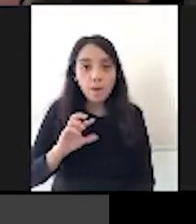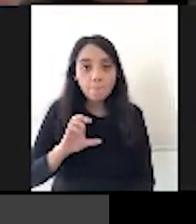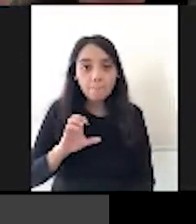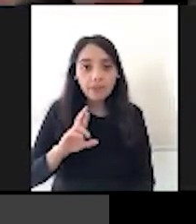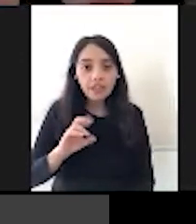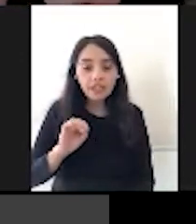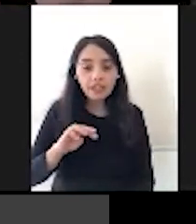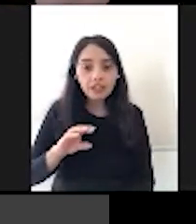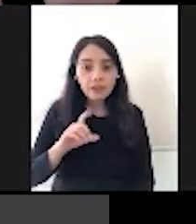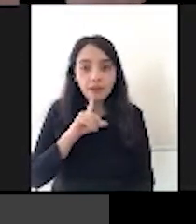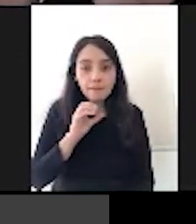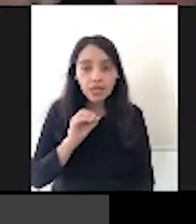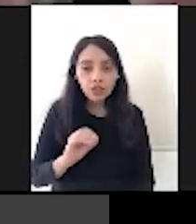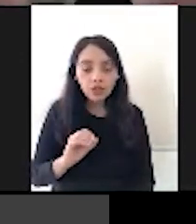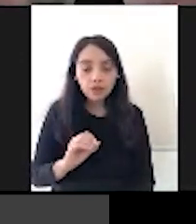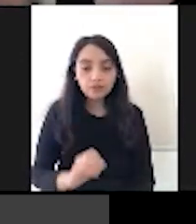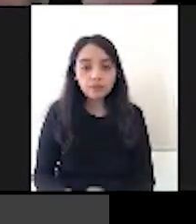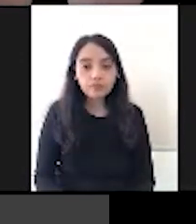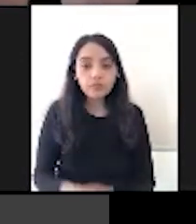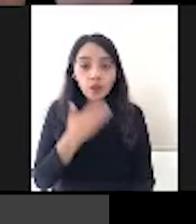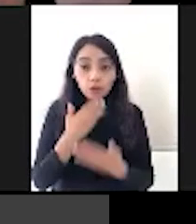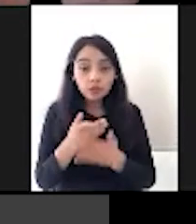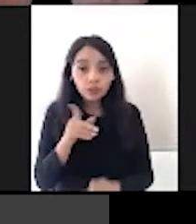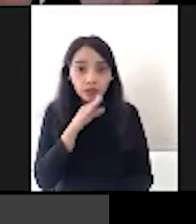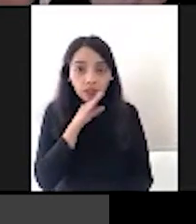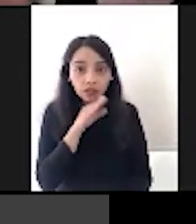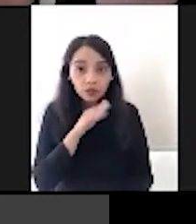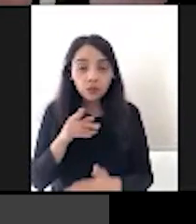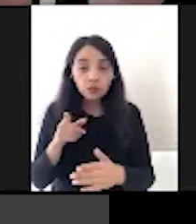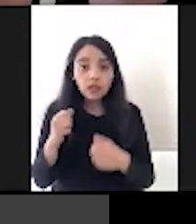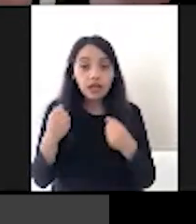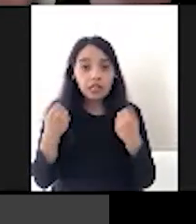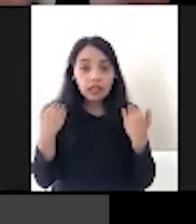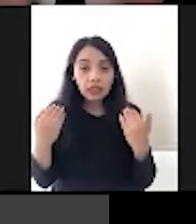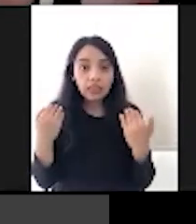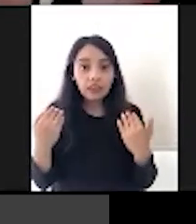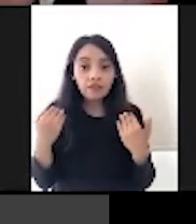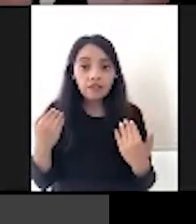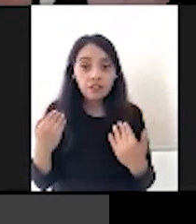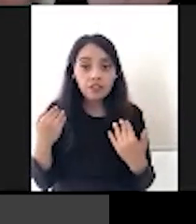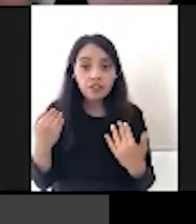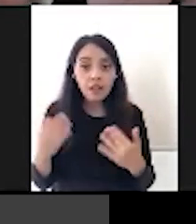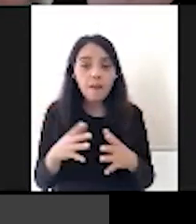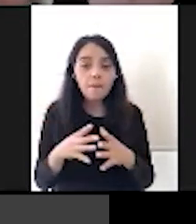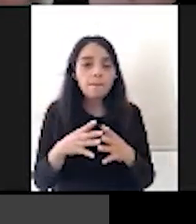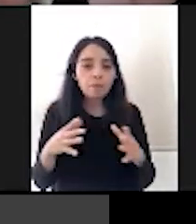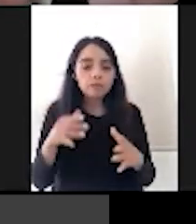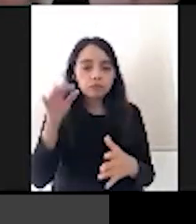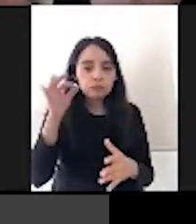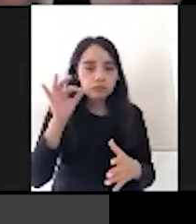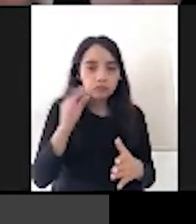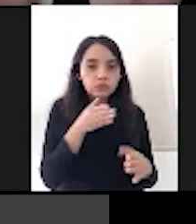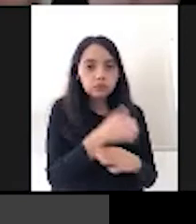no pasa nada. Cuando se hace un entrenamiento de esta persona durante varias sesiones en las que se les va